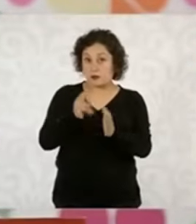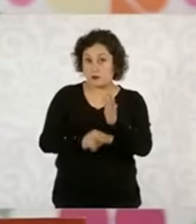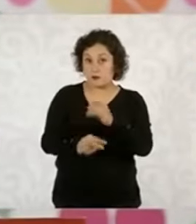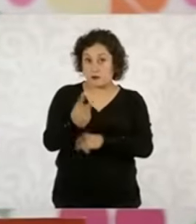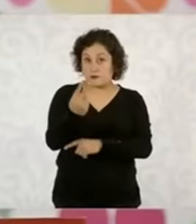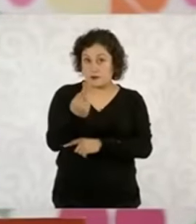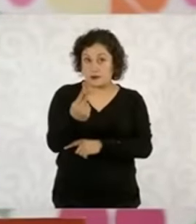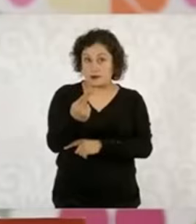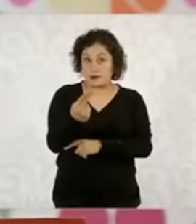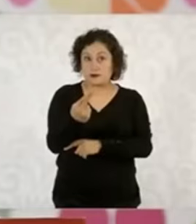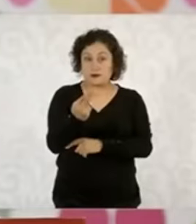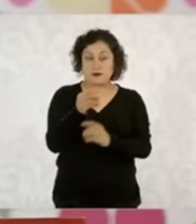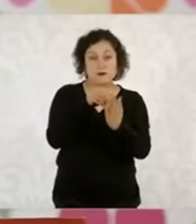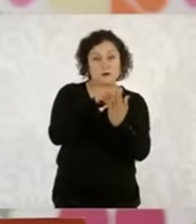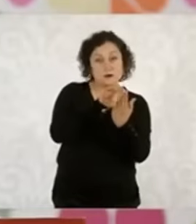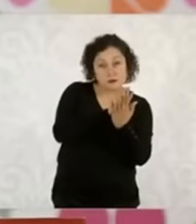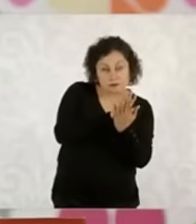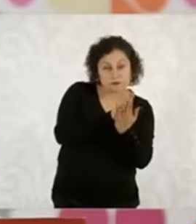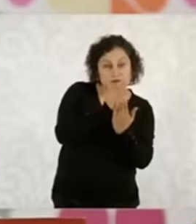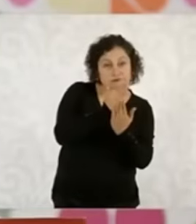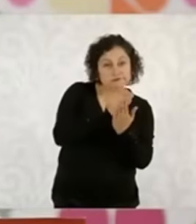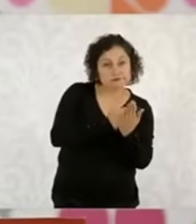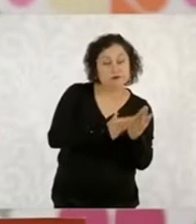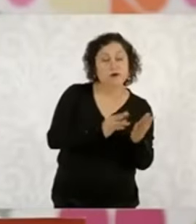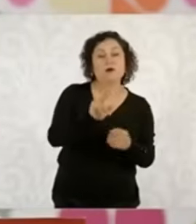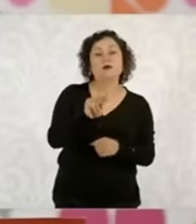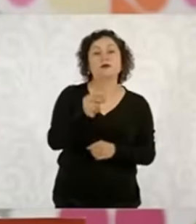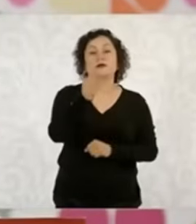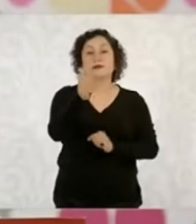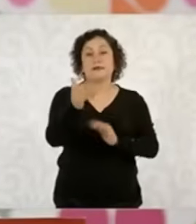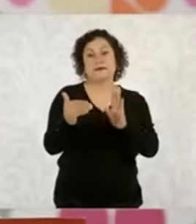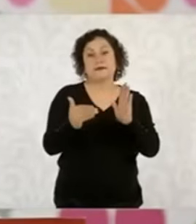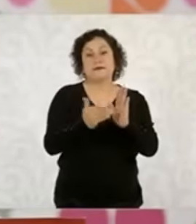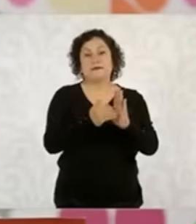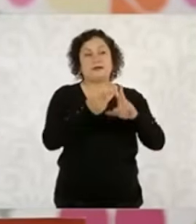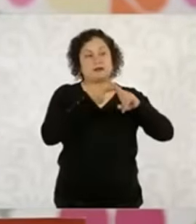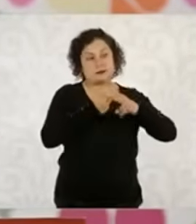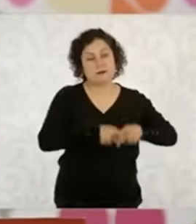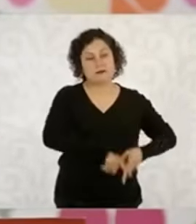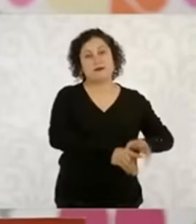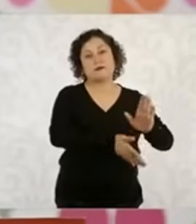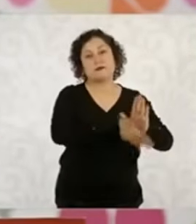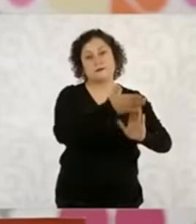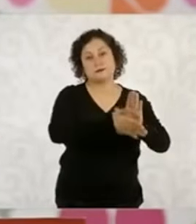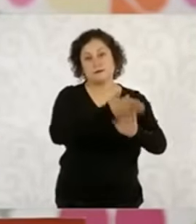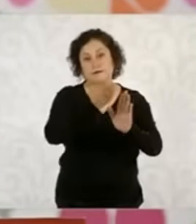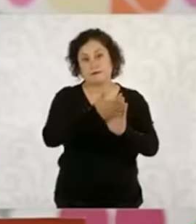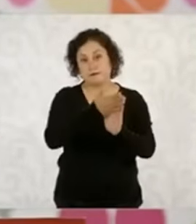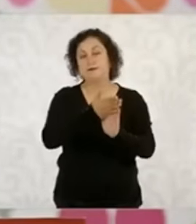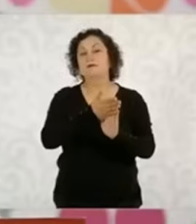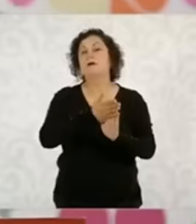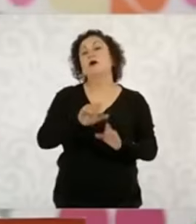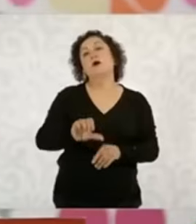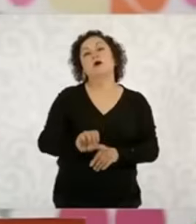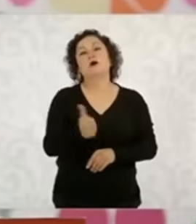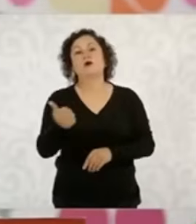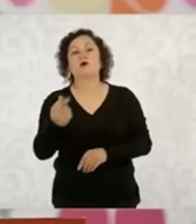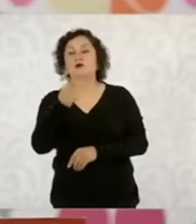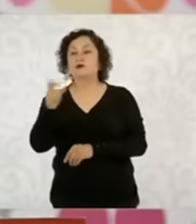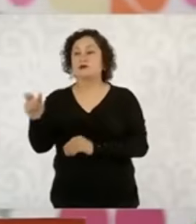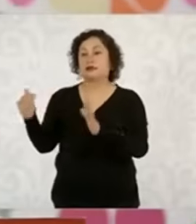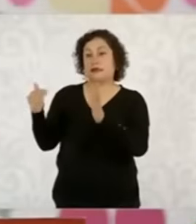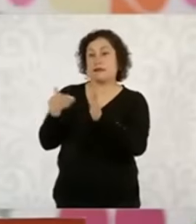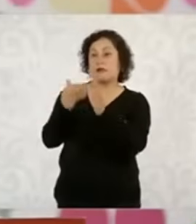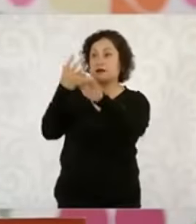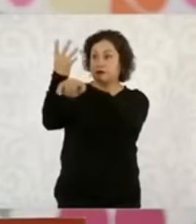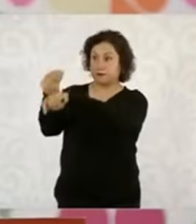agendamos arrancar la obra en 86,000 y entregar 100,000 mejoramientos. Los mejoramientos ya fueron entregados